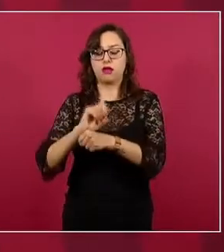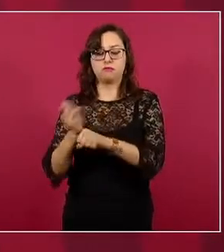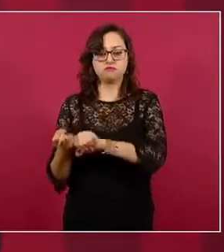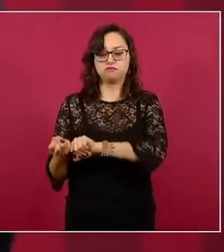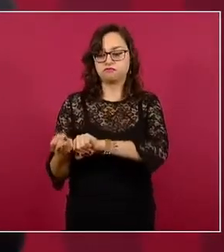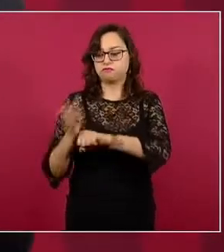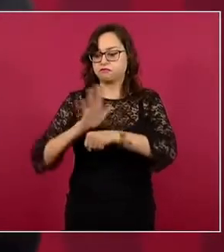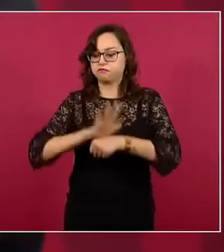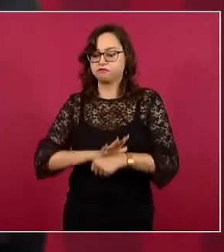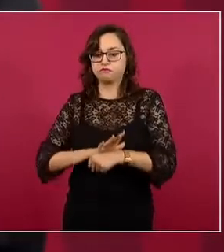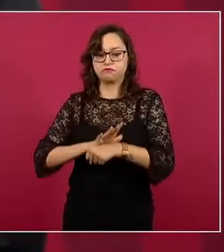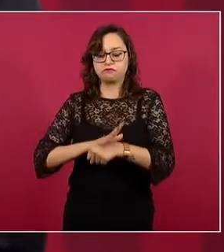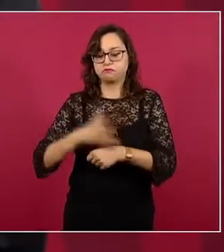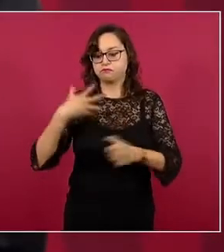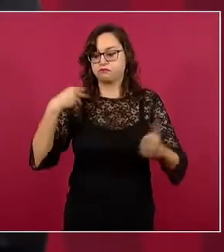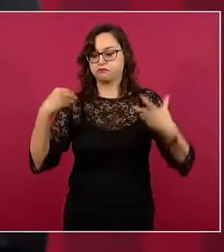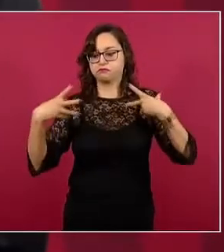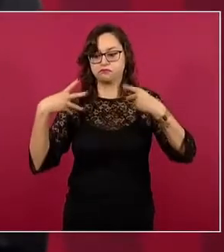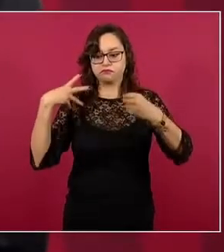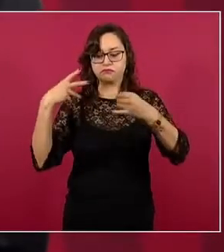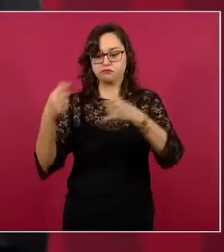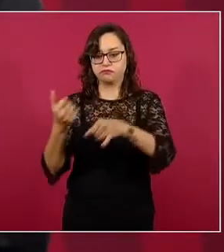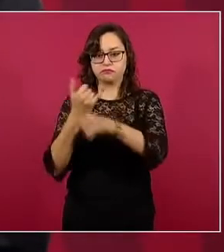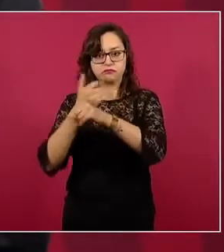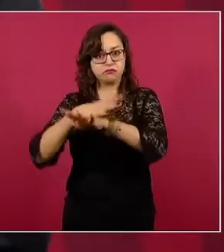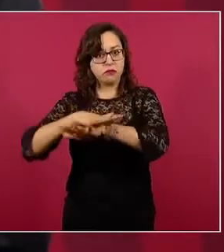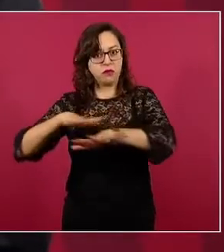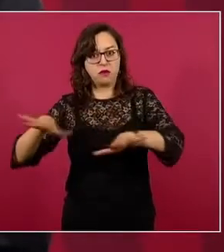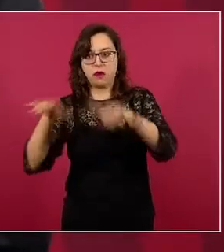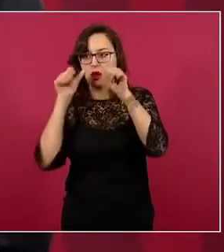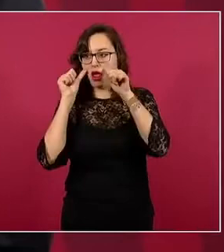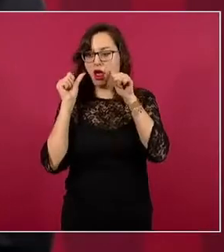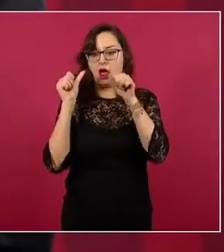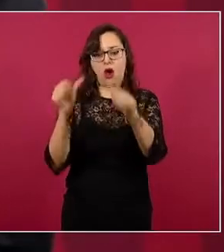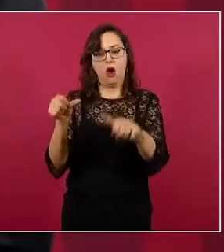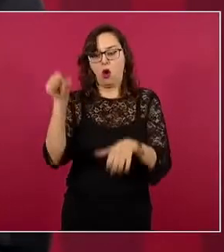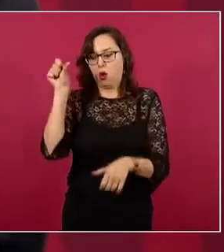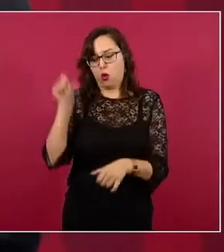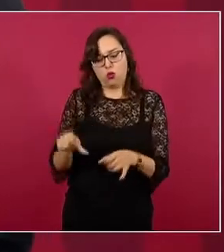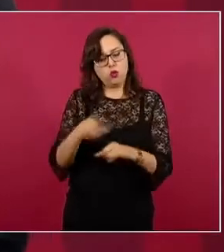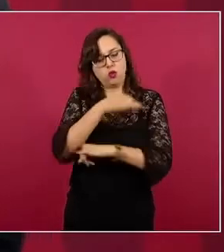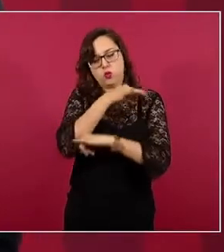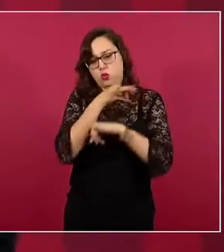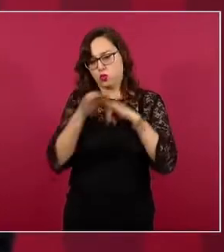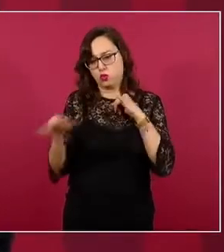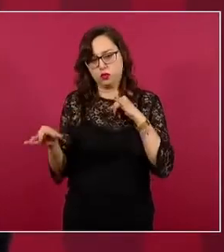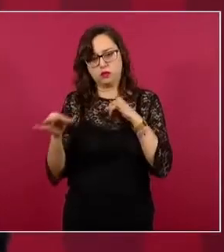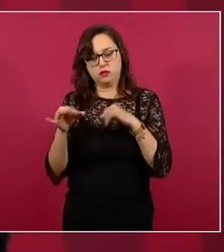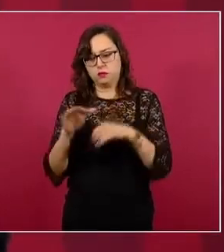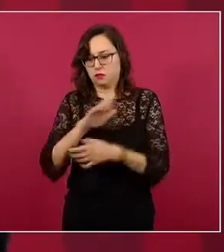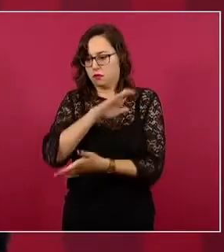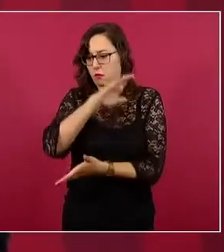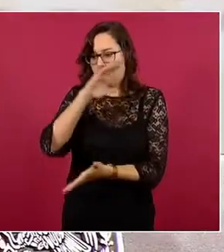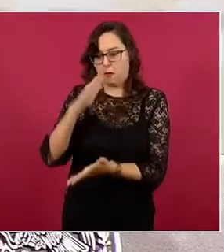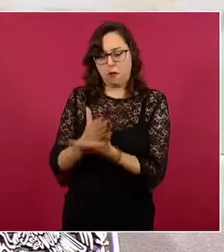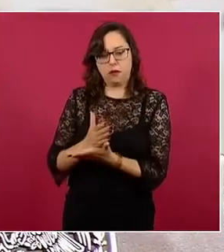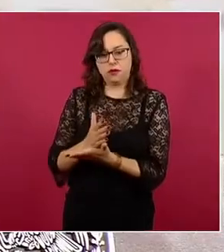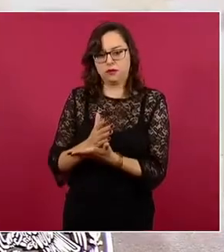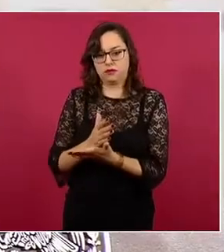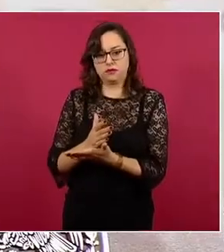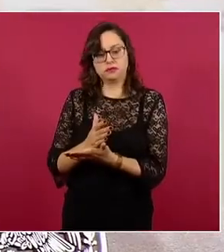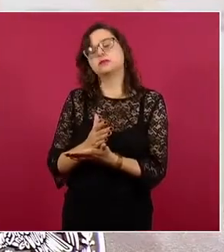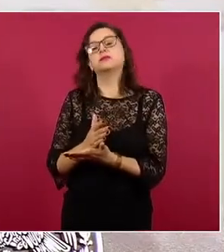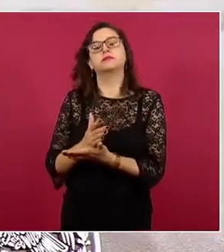con la atención preferente a la grave pandemia